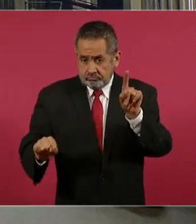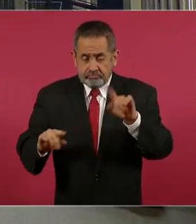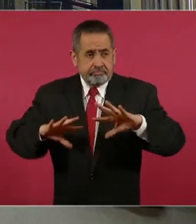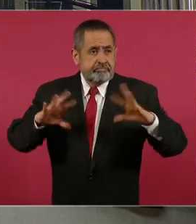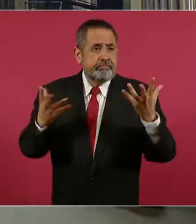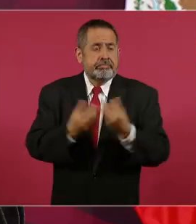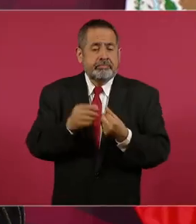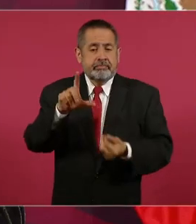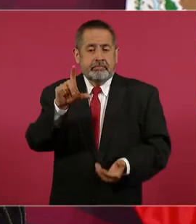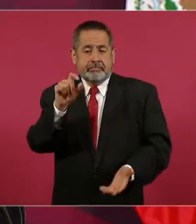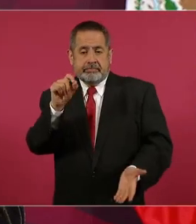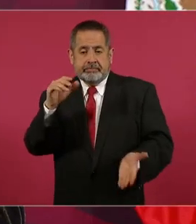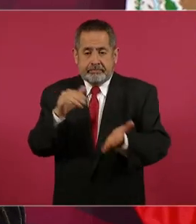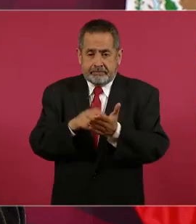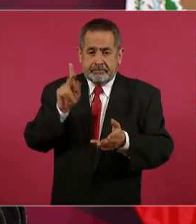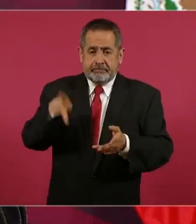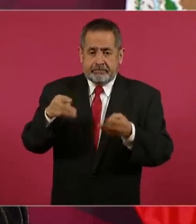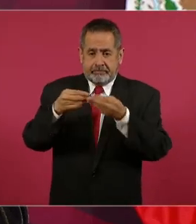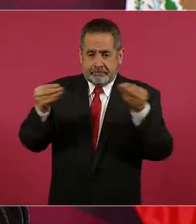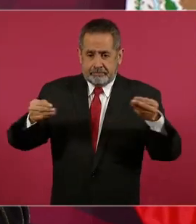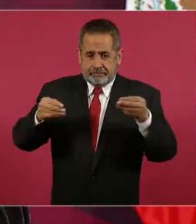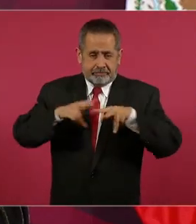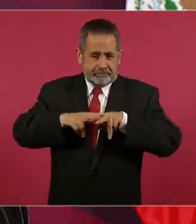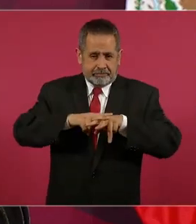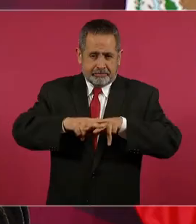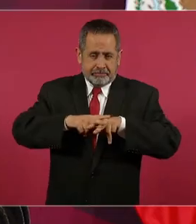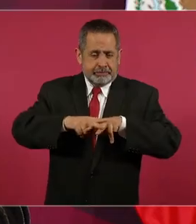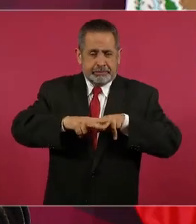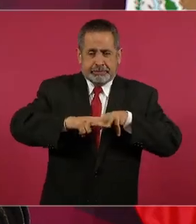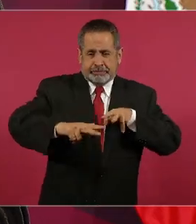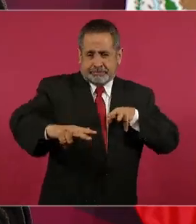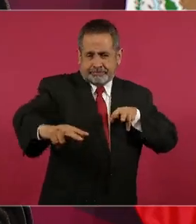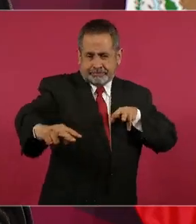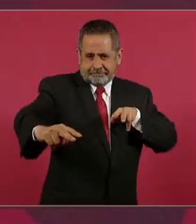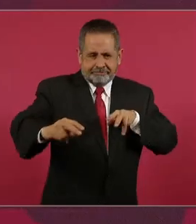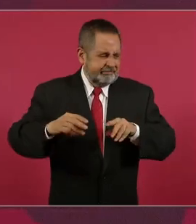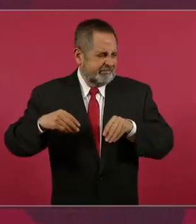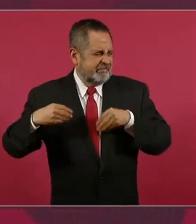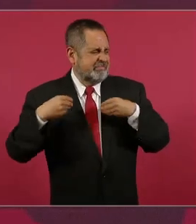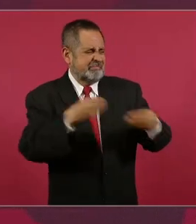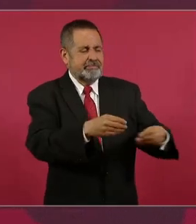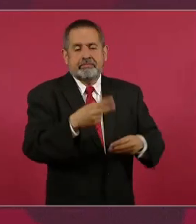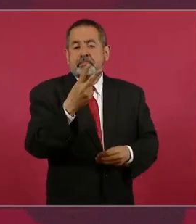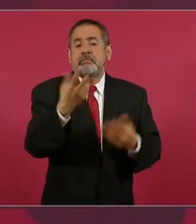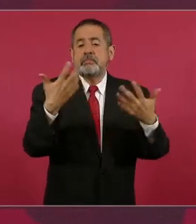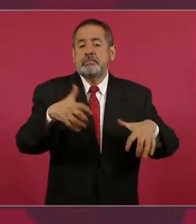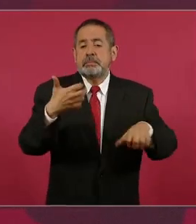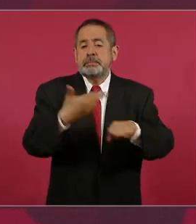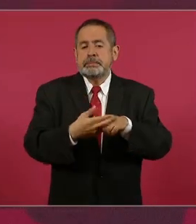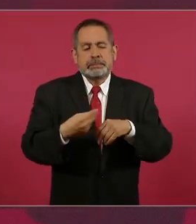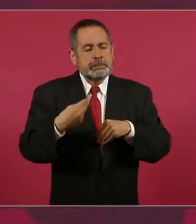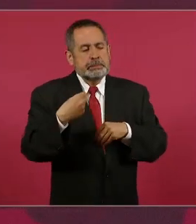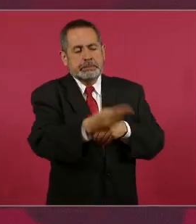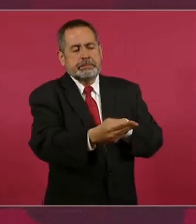20,000 kilómetros de vías férreas a particulares, a dos empresas.